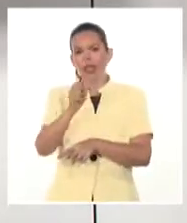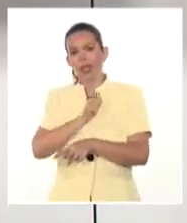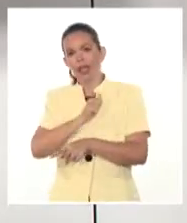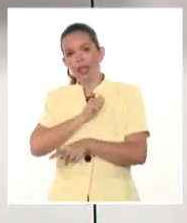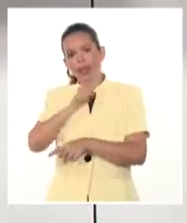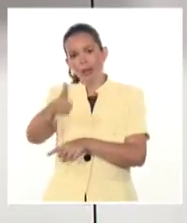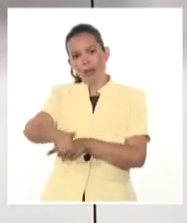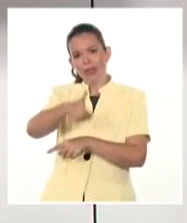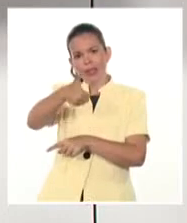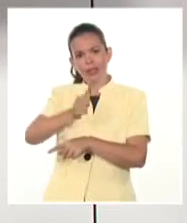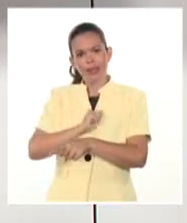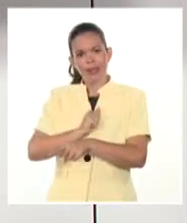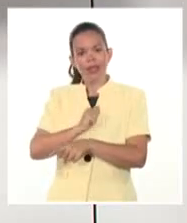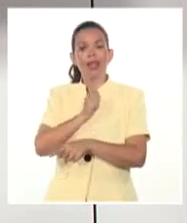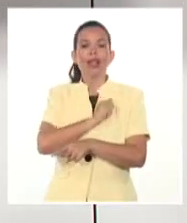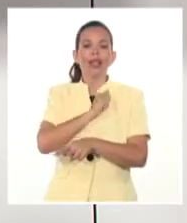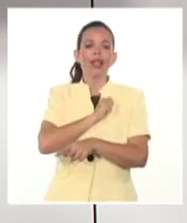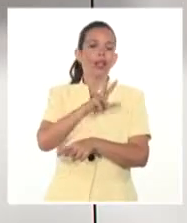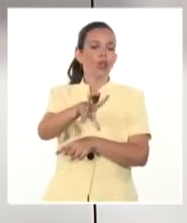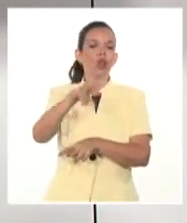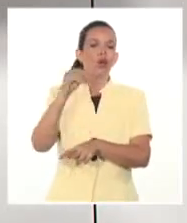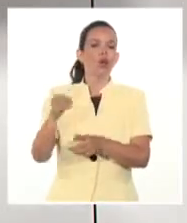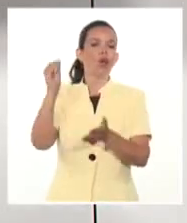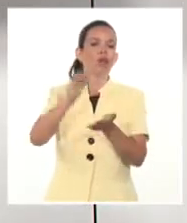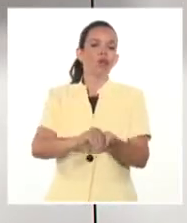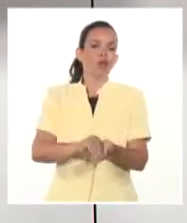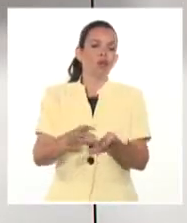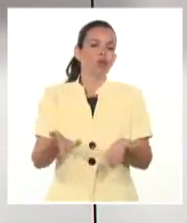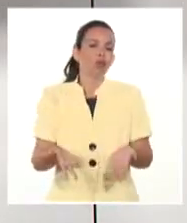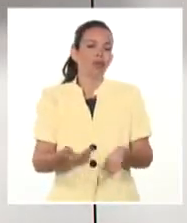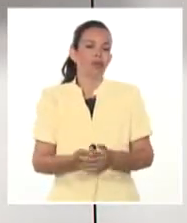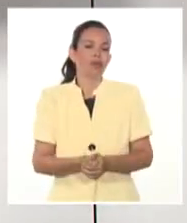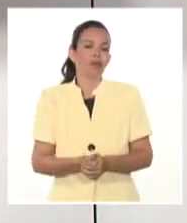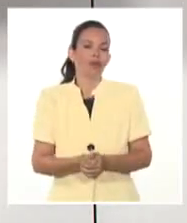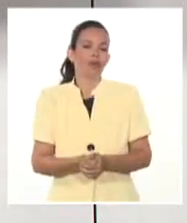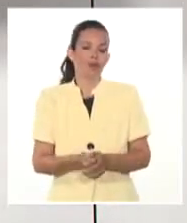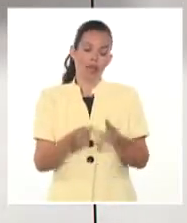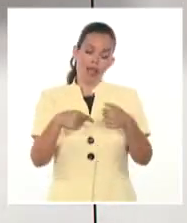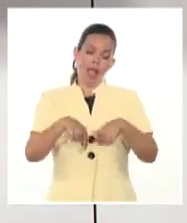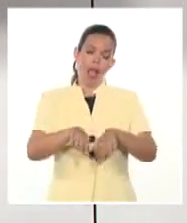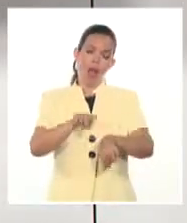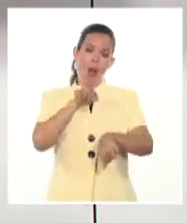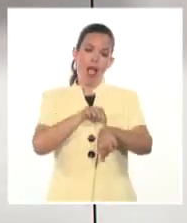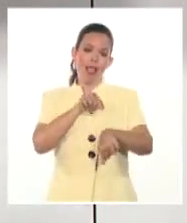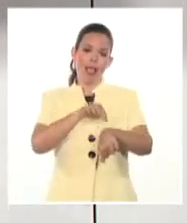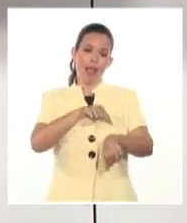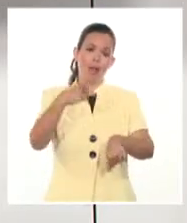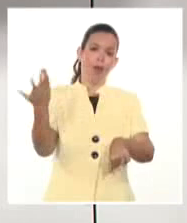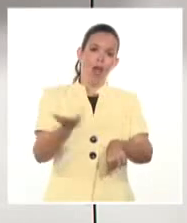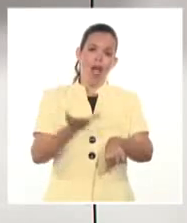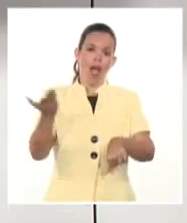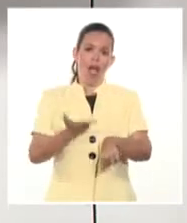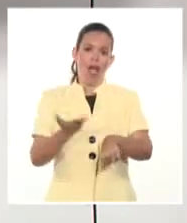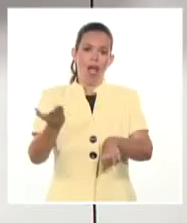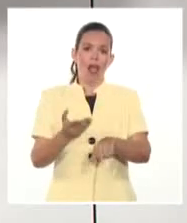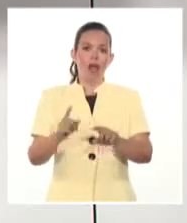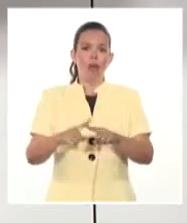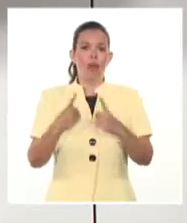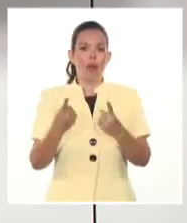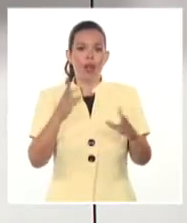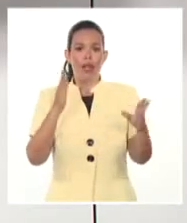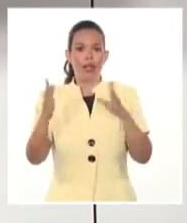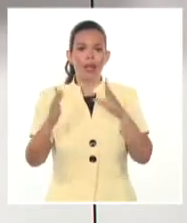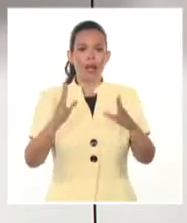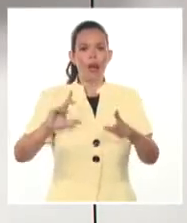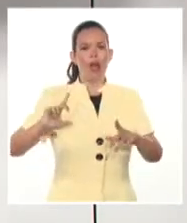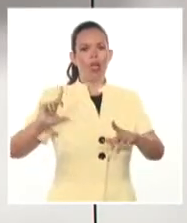elecciones llamaron al voto nulo. Por tanto, comenzó a correr un tiempo de oro para todos los partidos, donde si campañas largas terminan